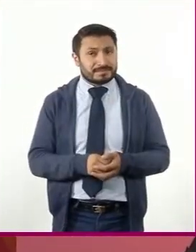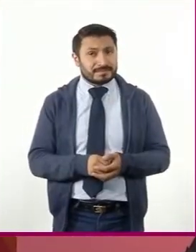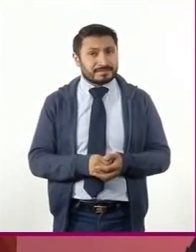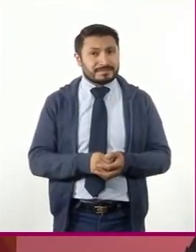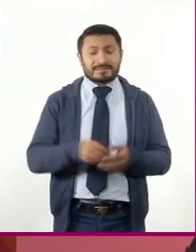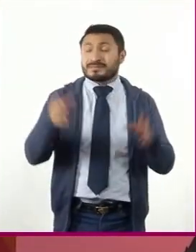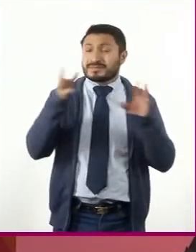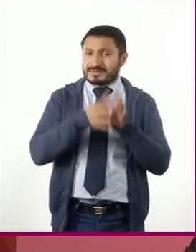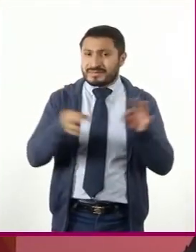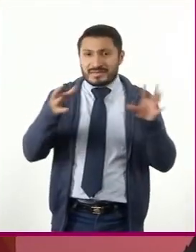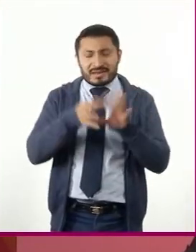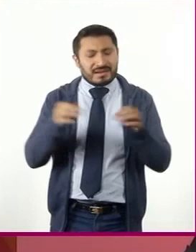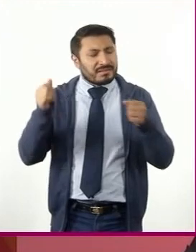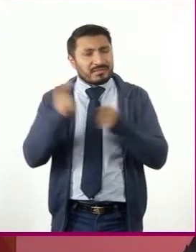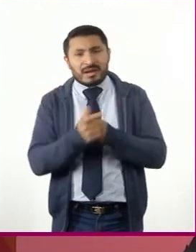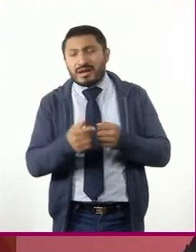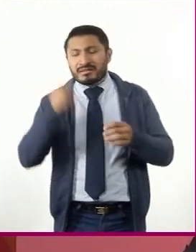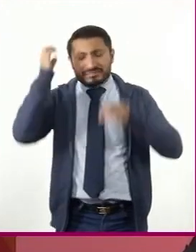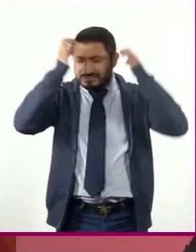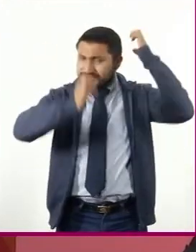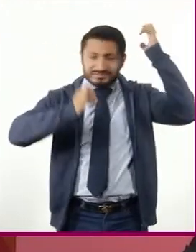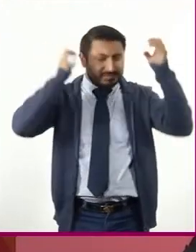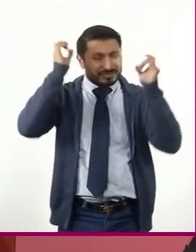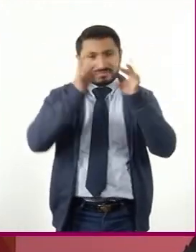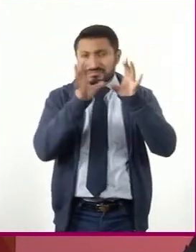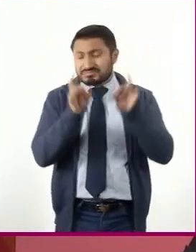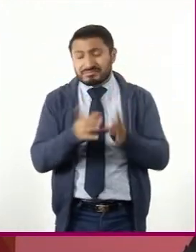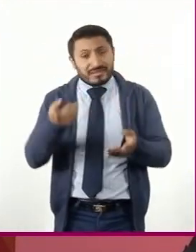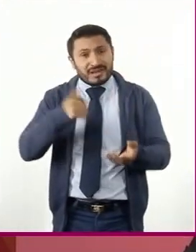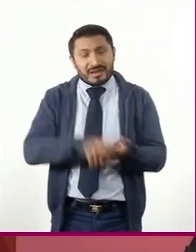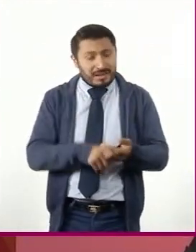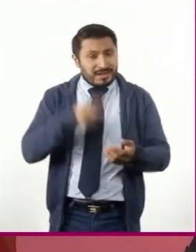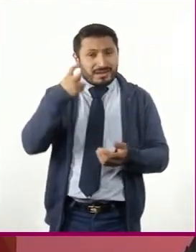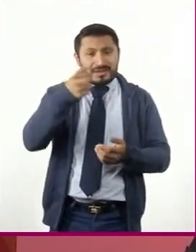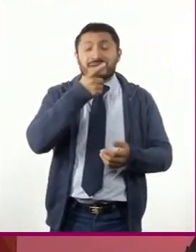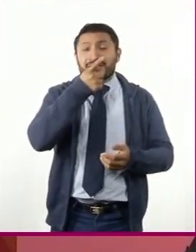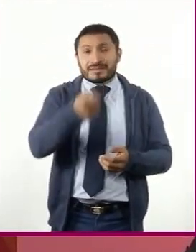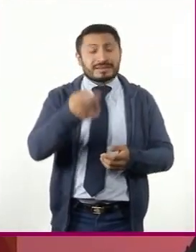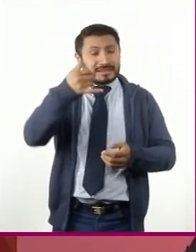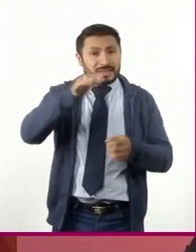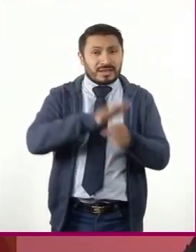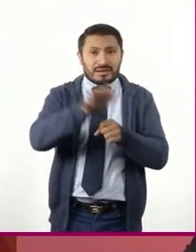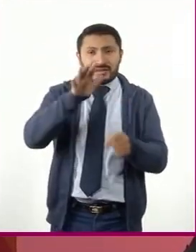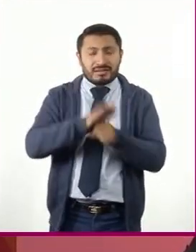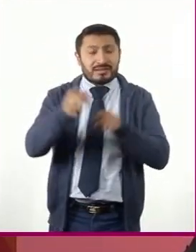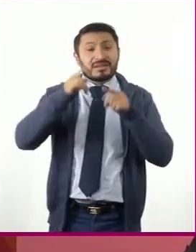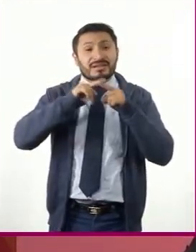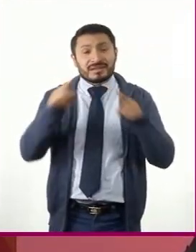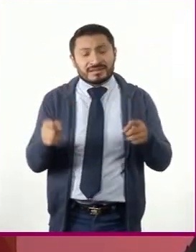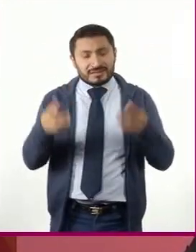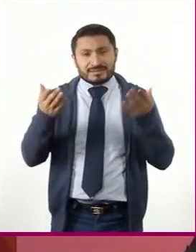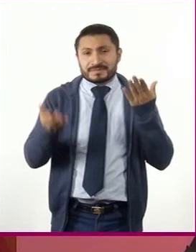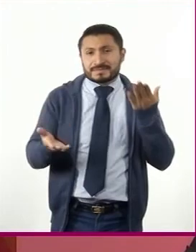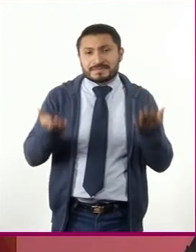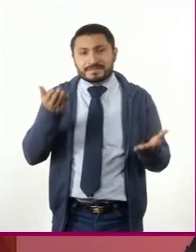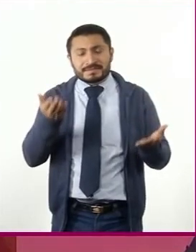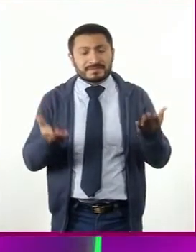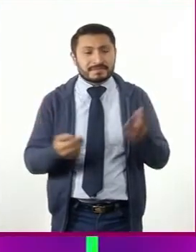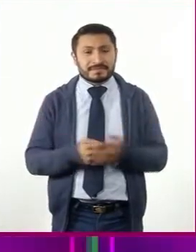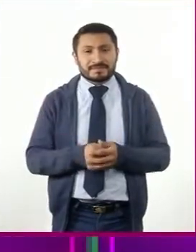puede describir algunos de estos eventos que aparecen en las obras que nos mencionó y cuál es la diferencia entre una y